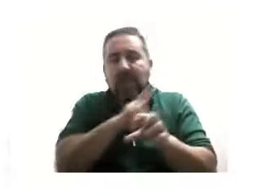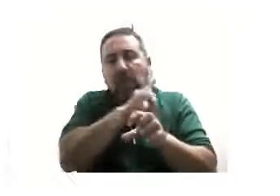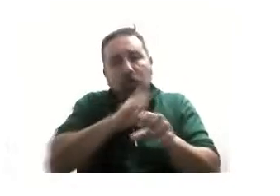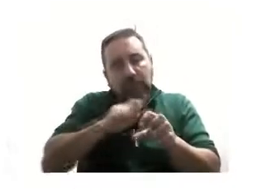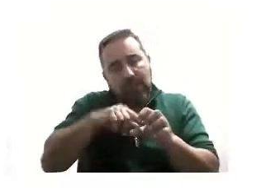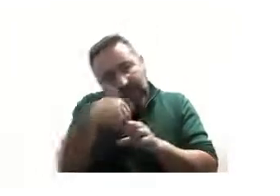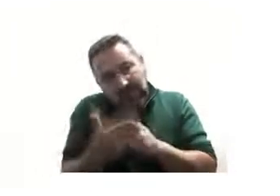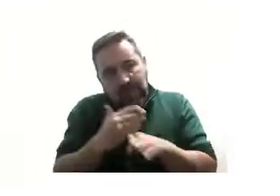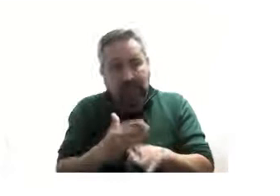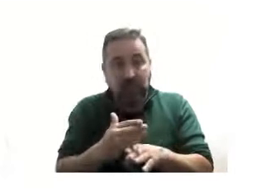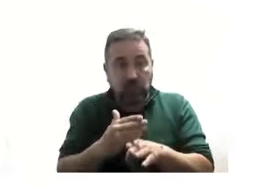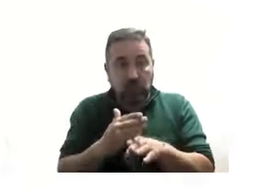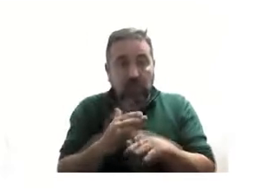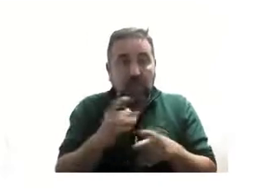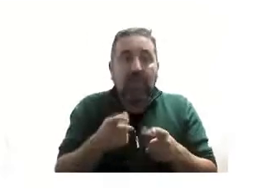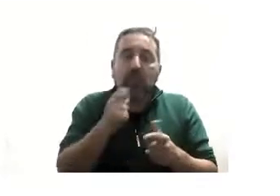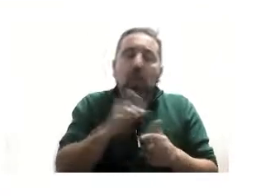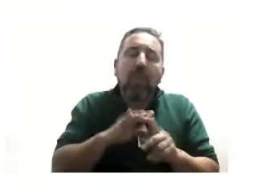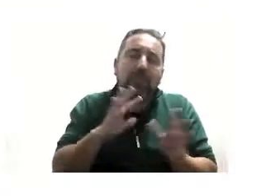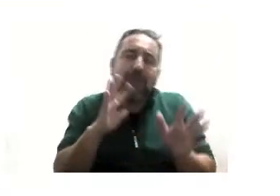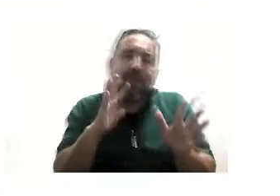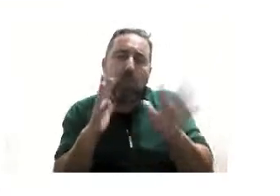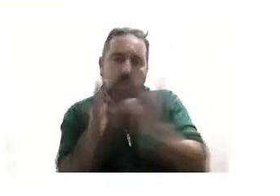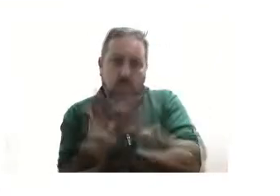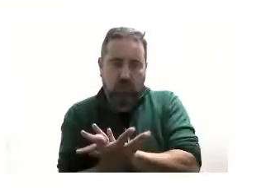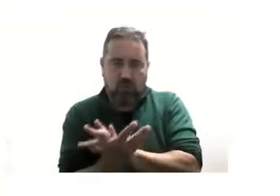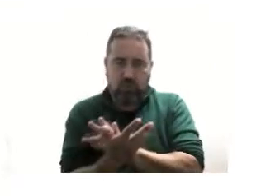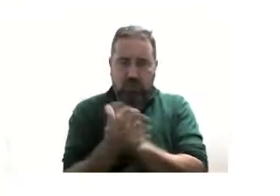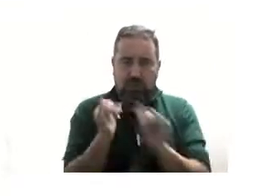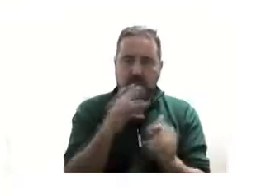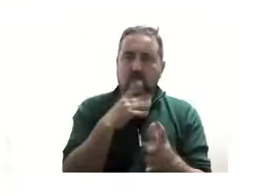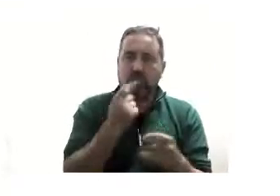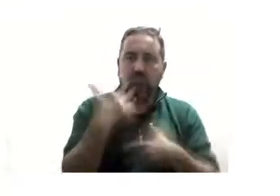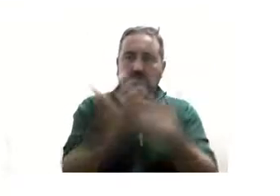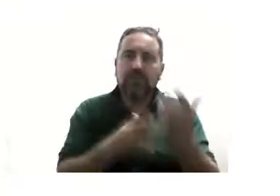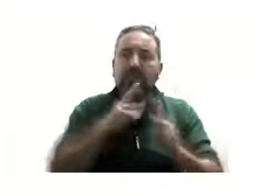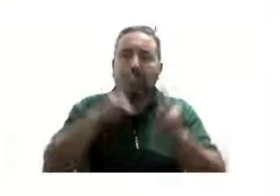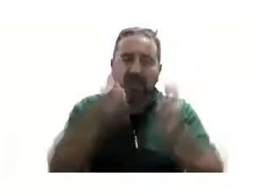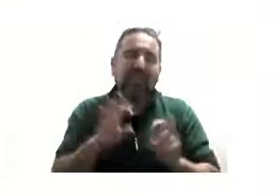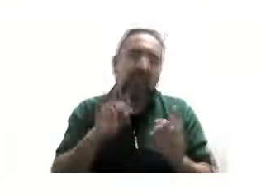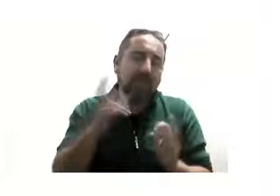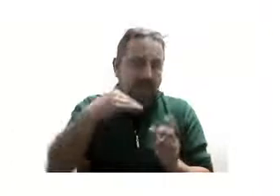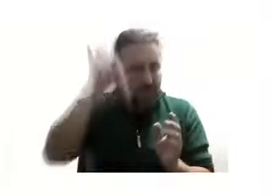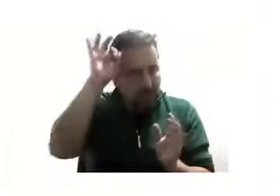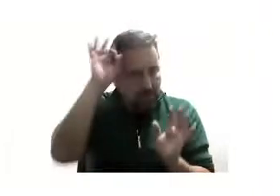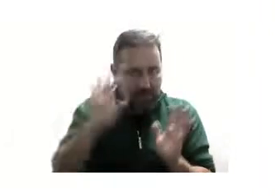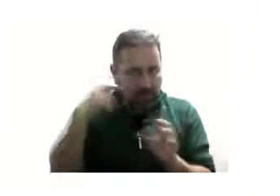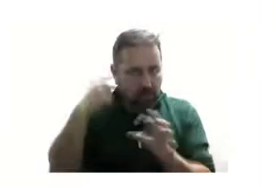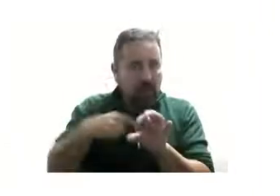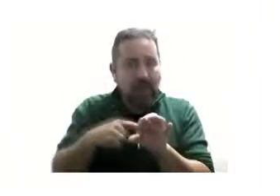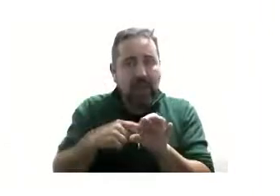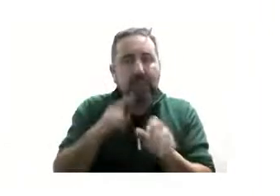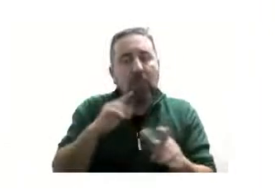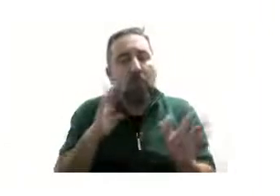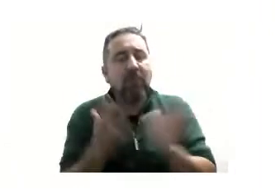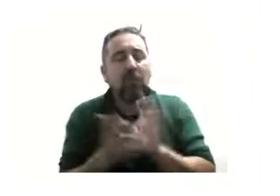Pero esta es la evolución fundamental que se ha producido técnicamente en los implantes cocleares. Y quizá lo que más nos